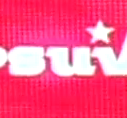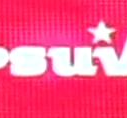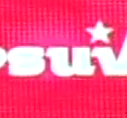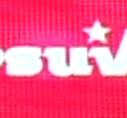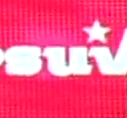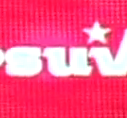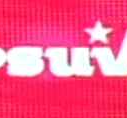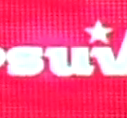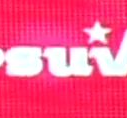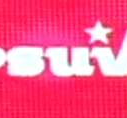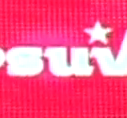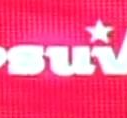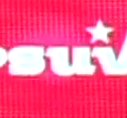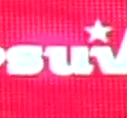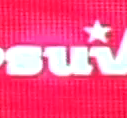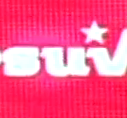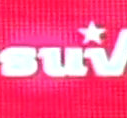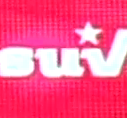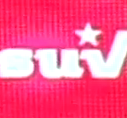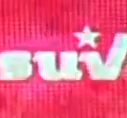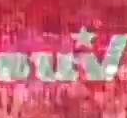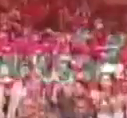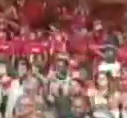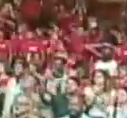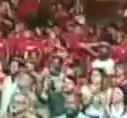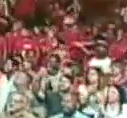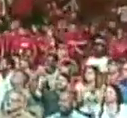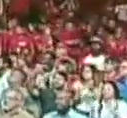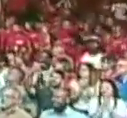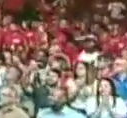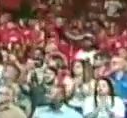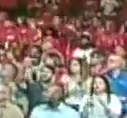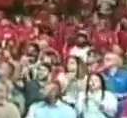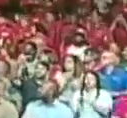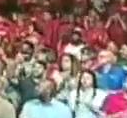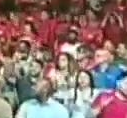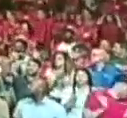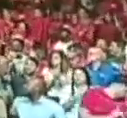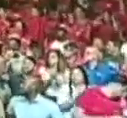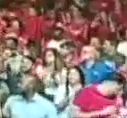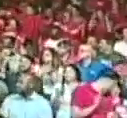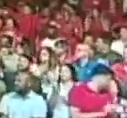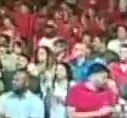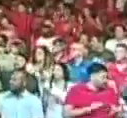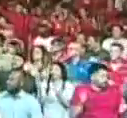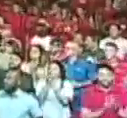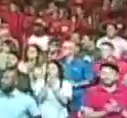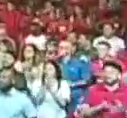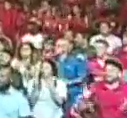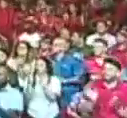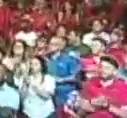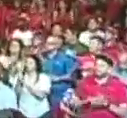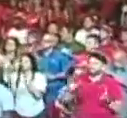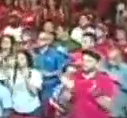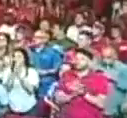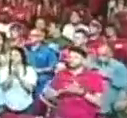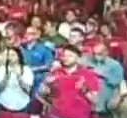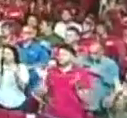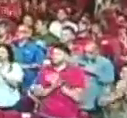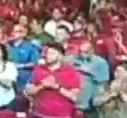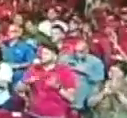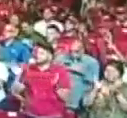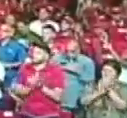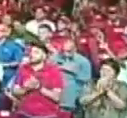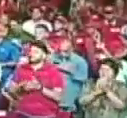Mi bandera son mis hijos, son el sol de mi esperanza. Mi bandera es campesino sembrando por